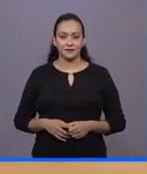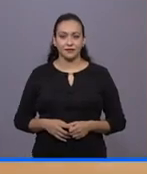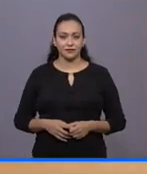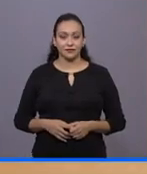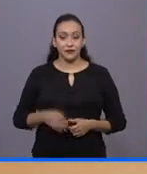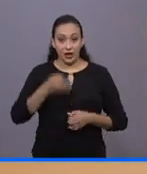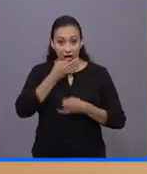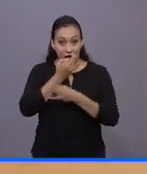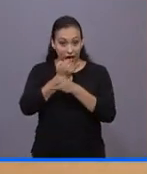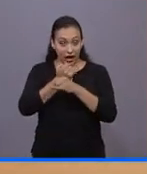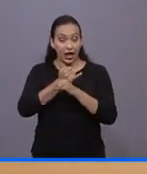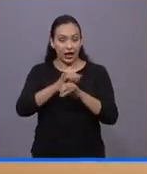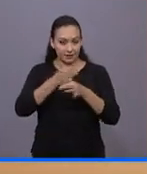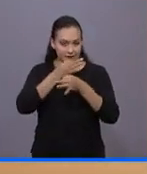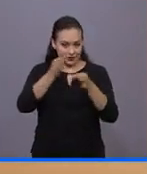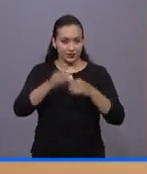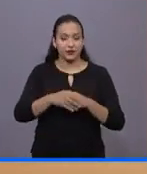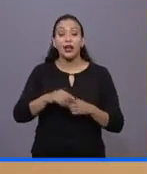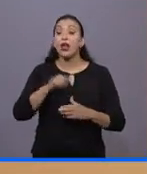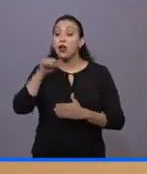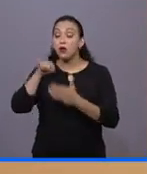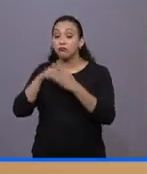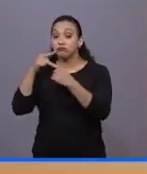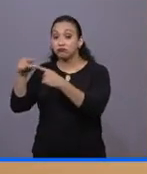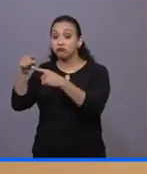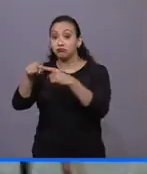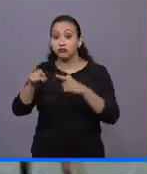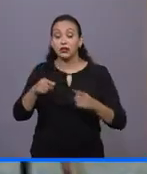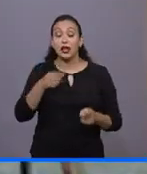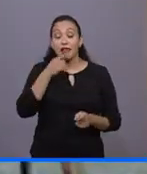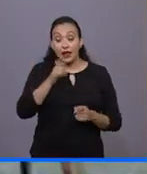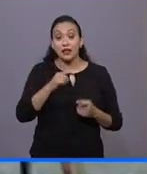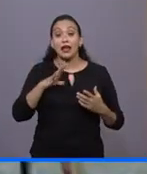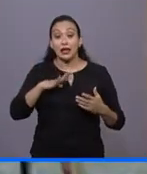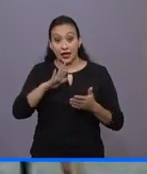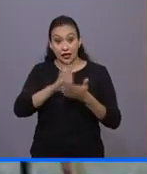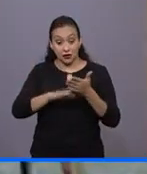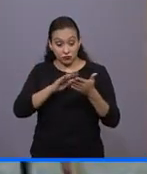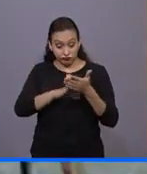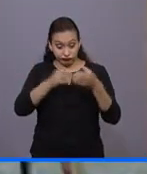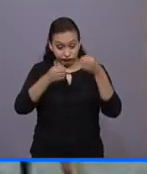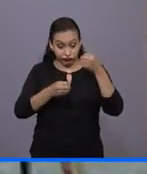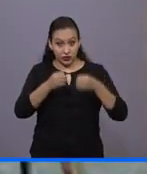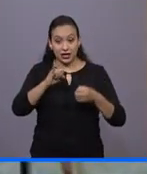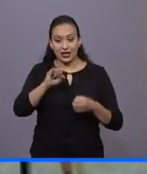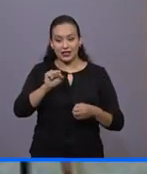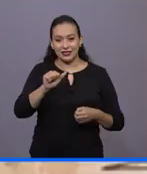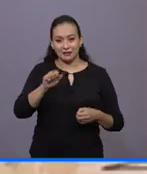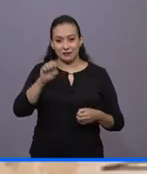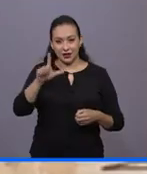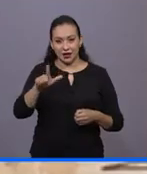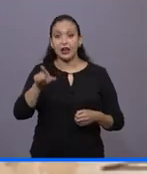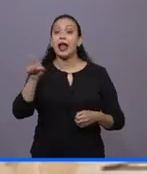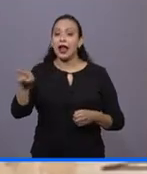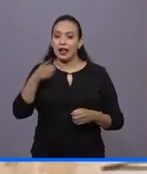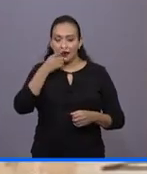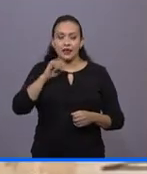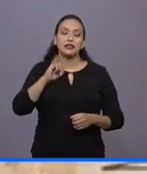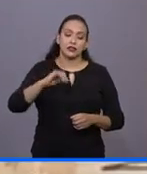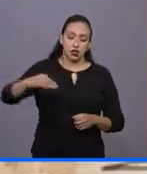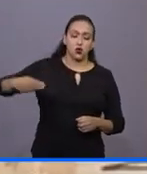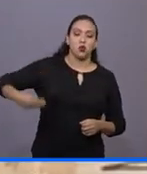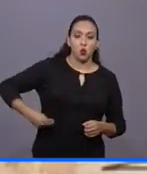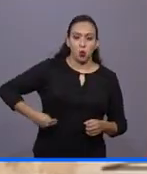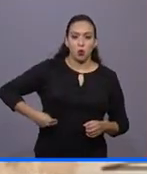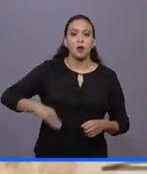Y le informamos que en diversos medios se ha revelado que, de acuerdo con documentos judiciales, Ismael N. se declarará culpable de los